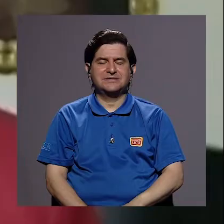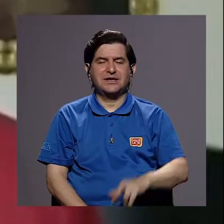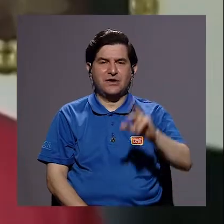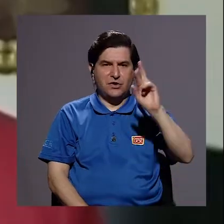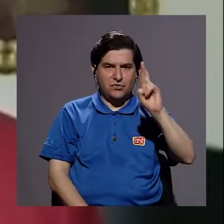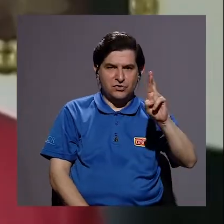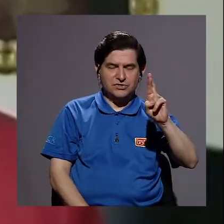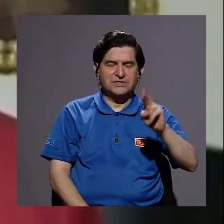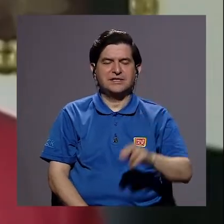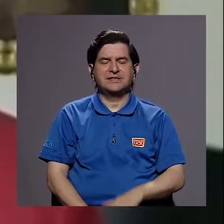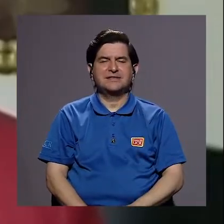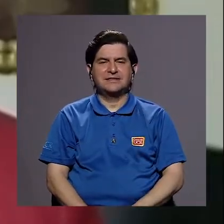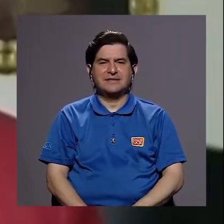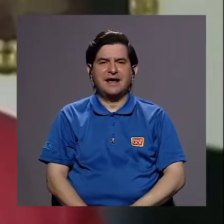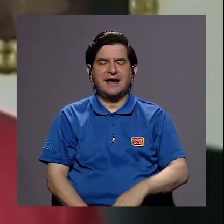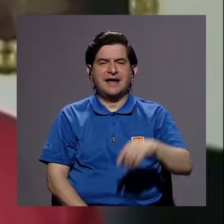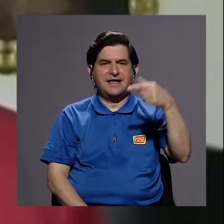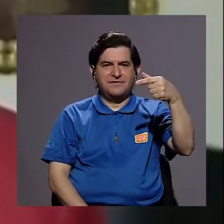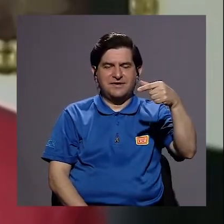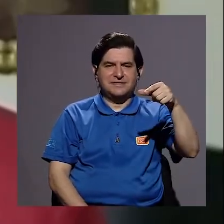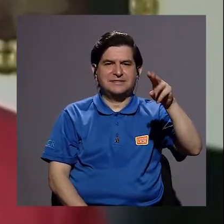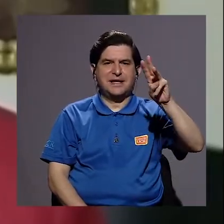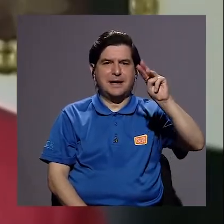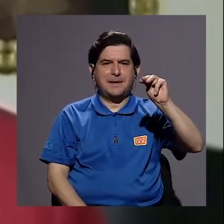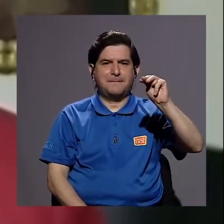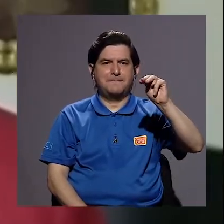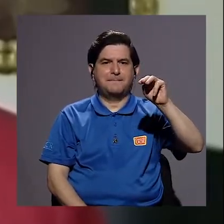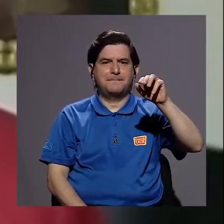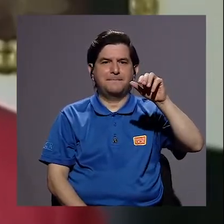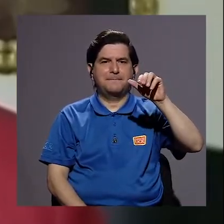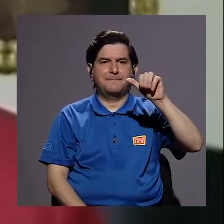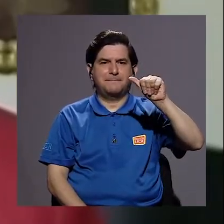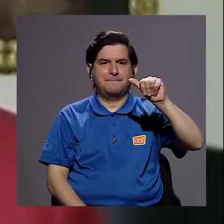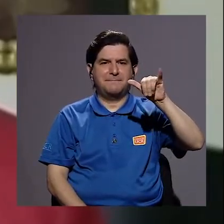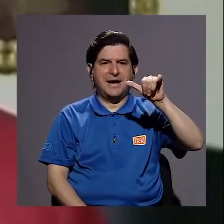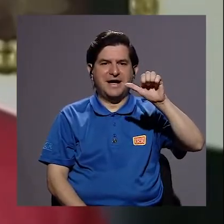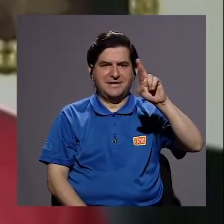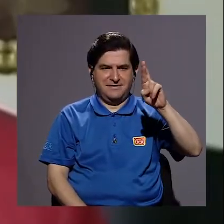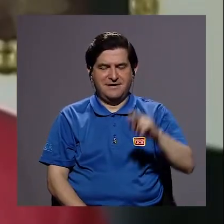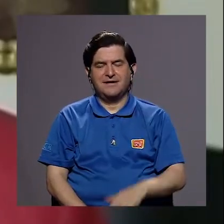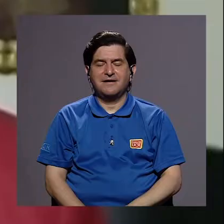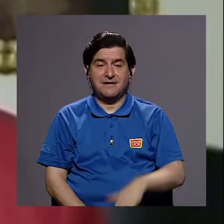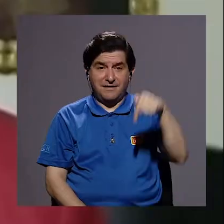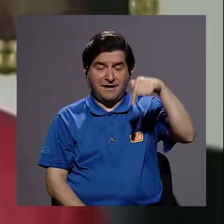Rosita Giverstein de Mayer, filósofa brillante de